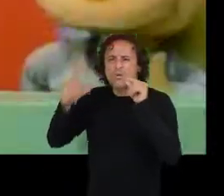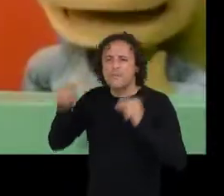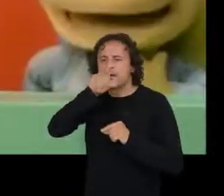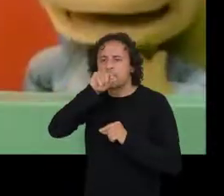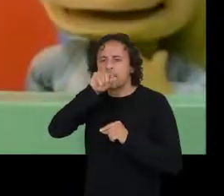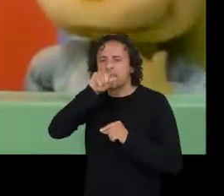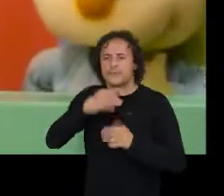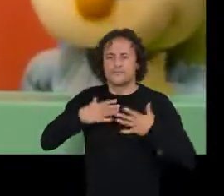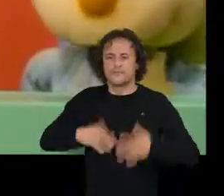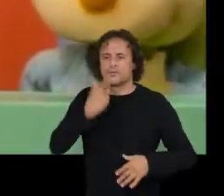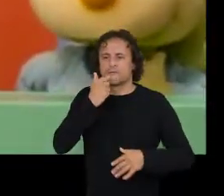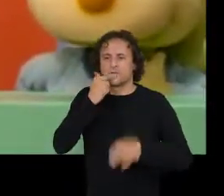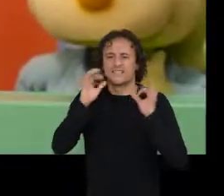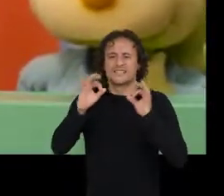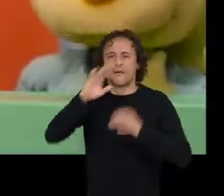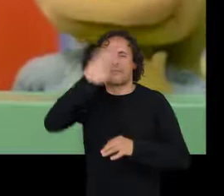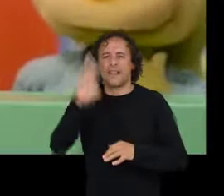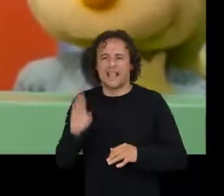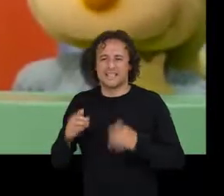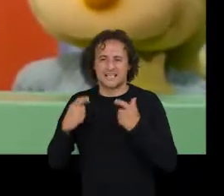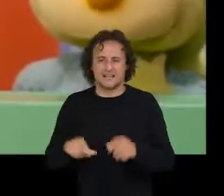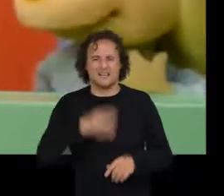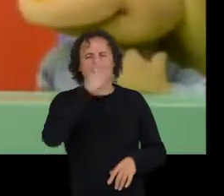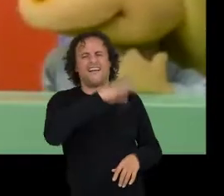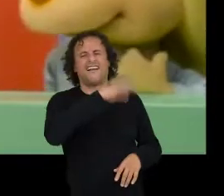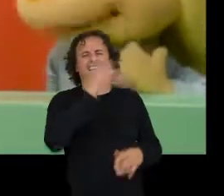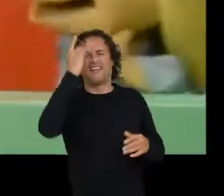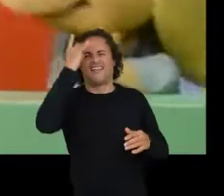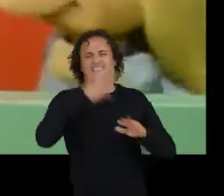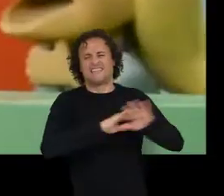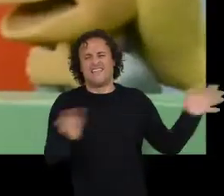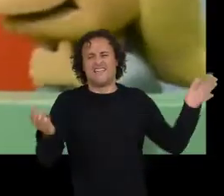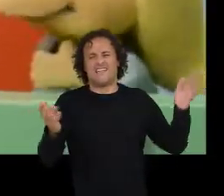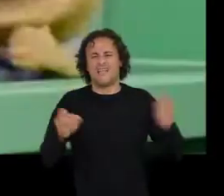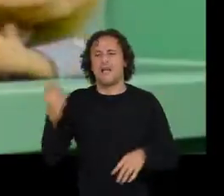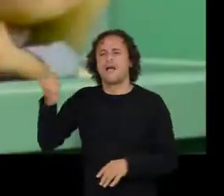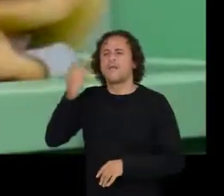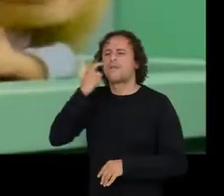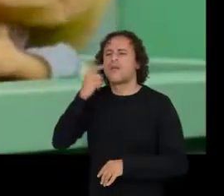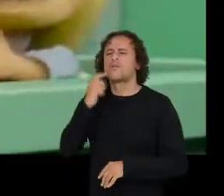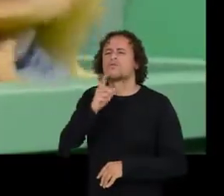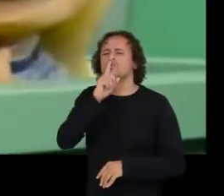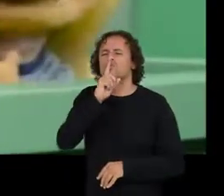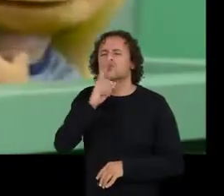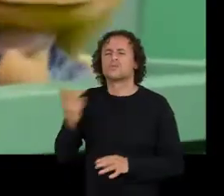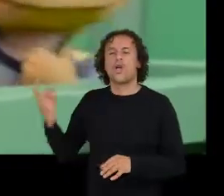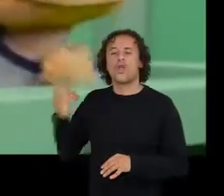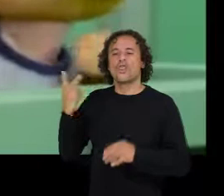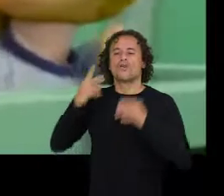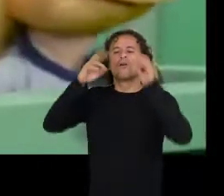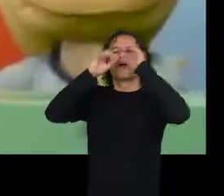do Brasil. Ei, deixade de dicir parvadas. Cala, Braulio. Estamos a imaginar cousas.